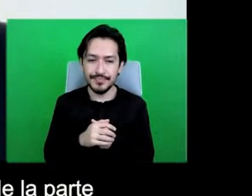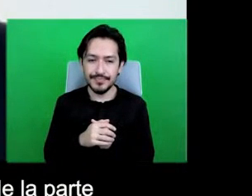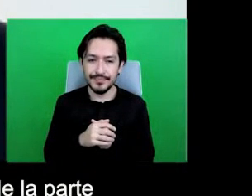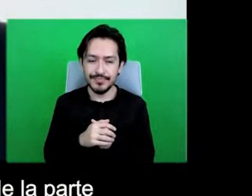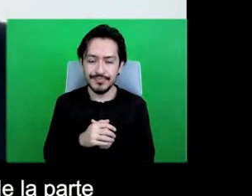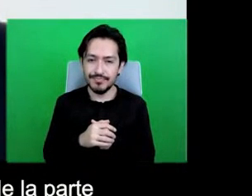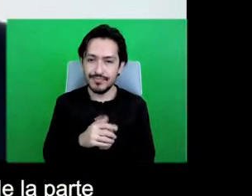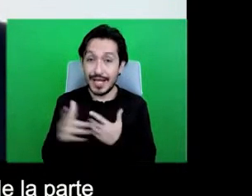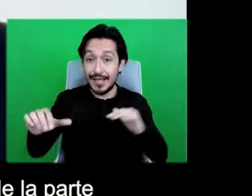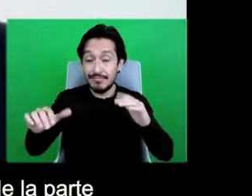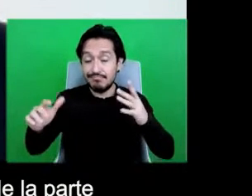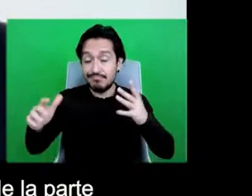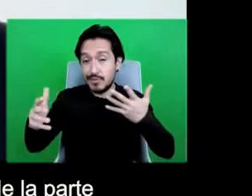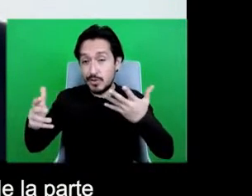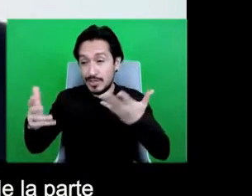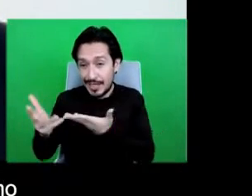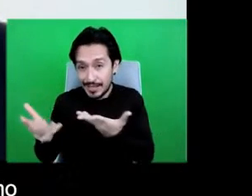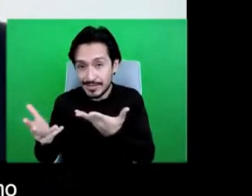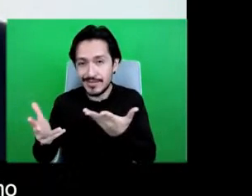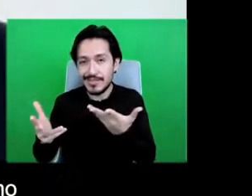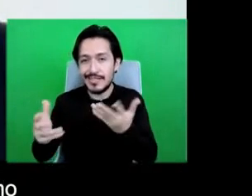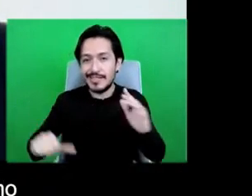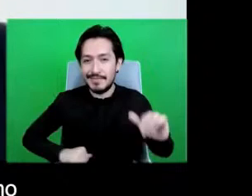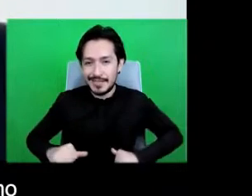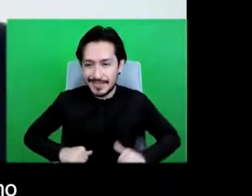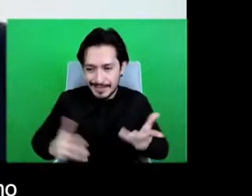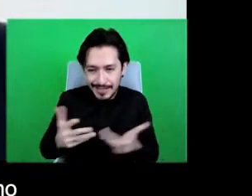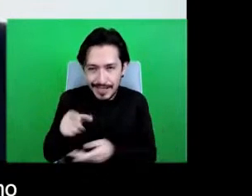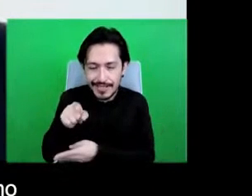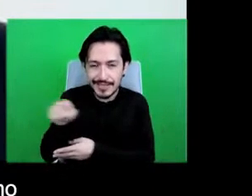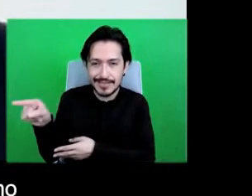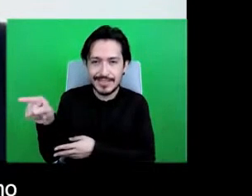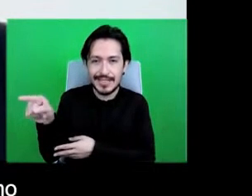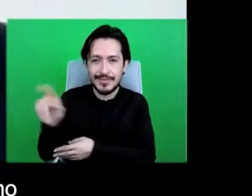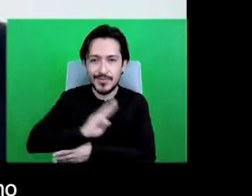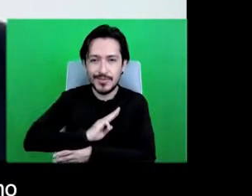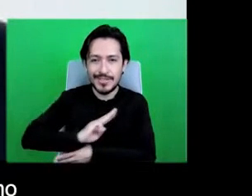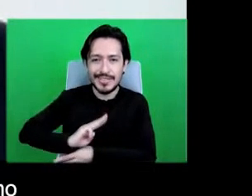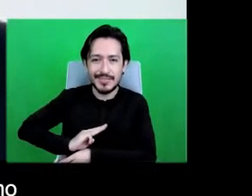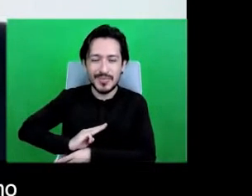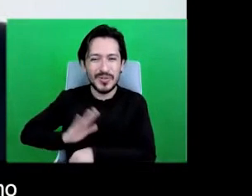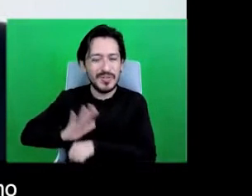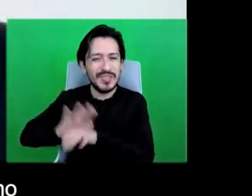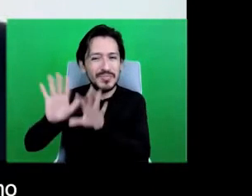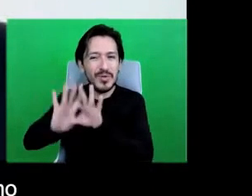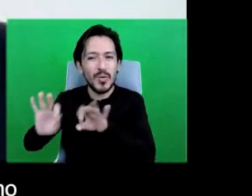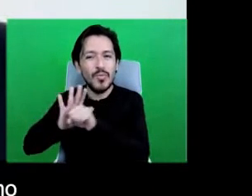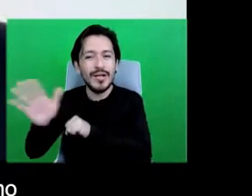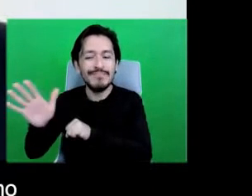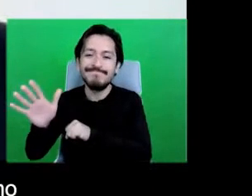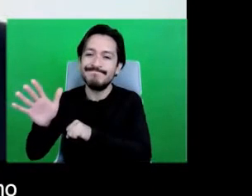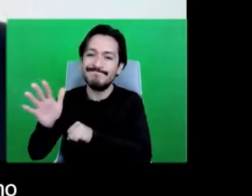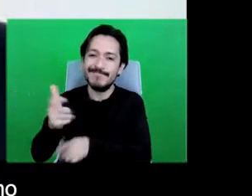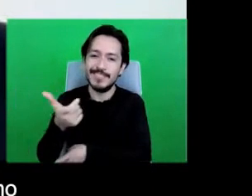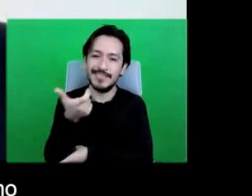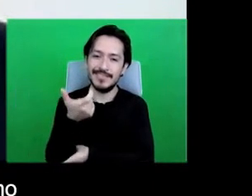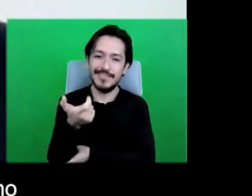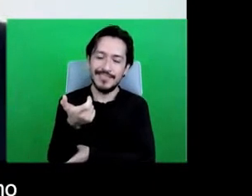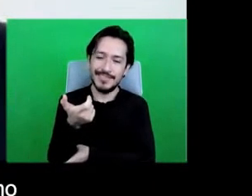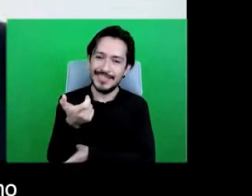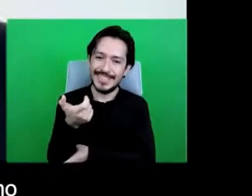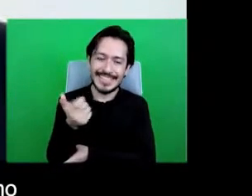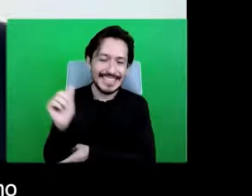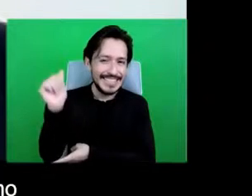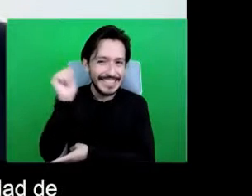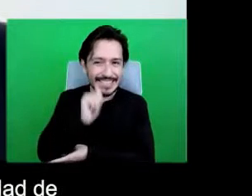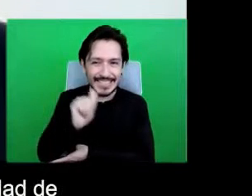municipio, siempre vemos la restricción principalmente de presupuesto, que es como el talón de Aquiles de la mayor